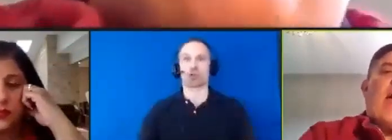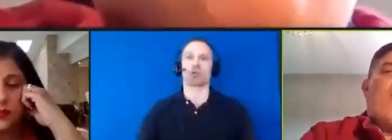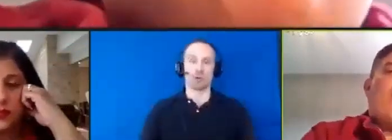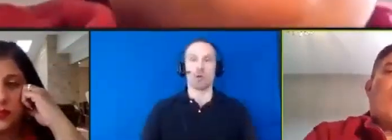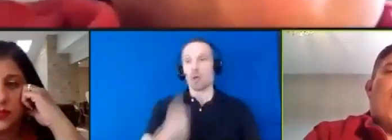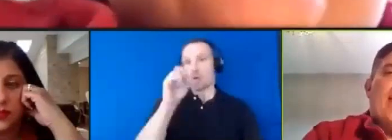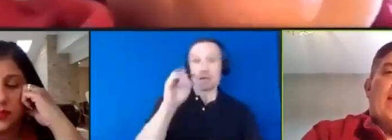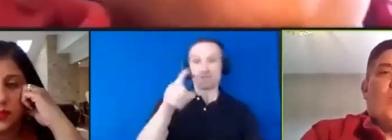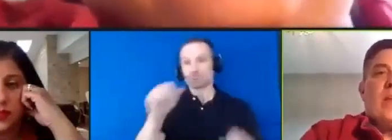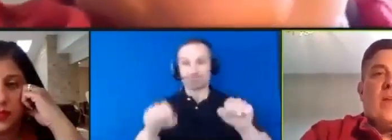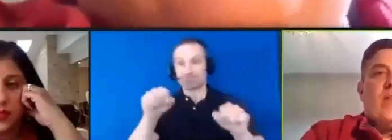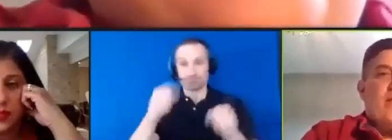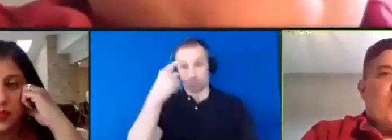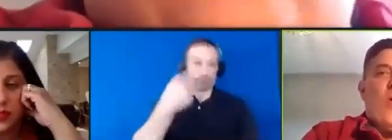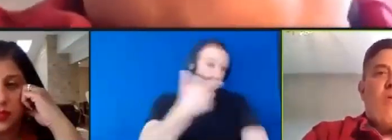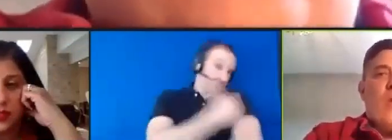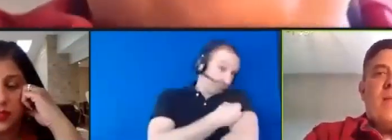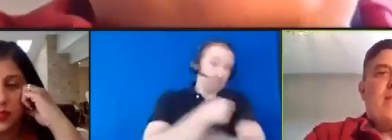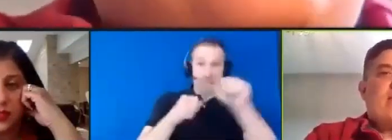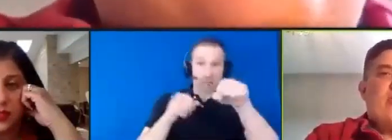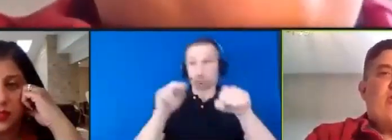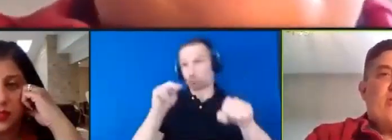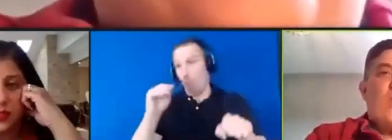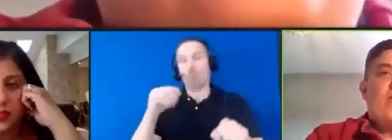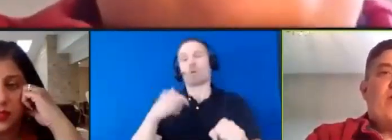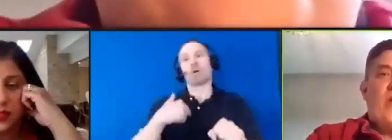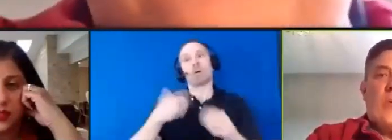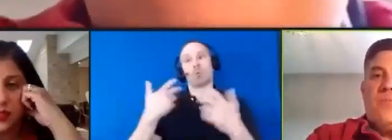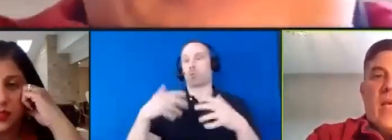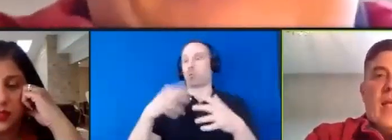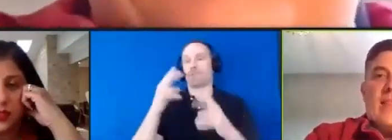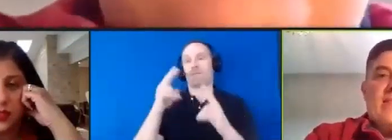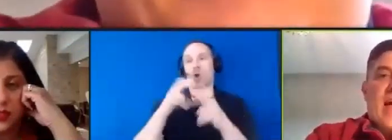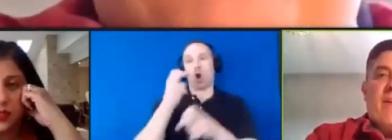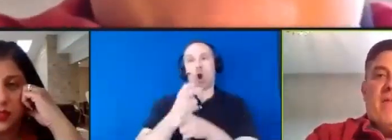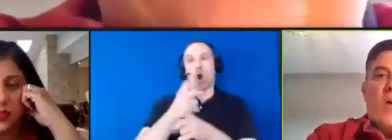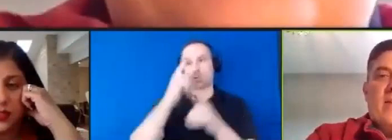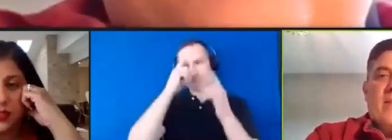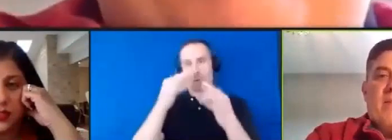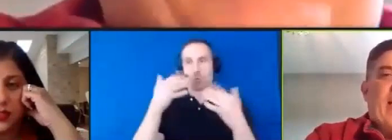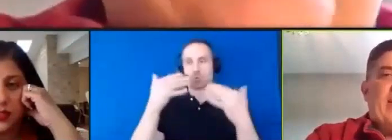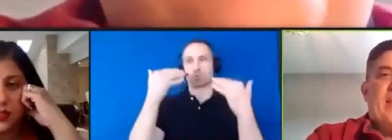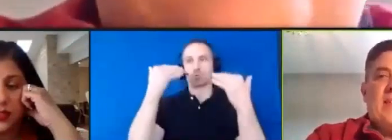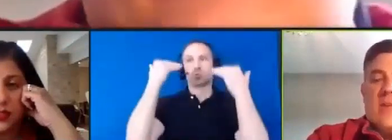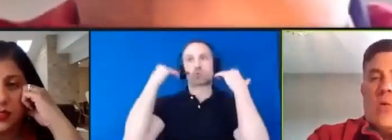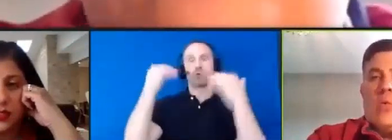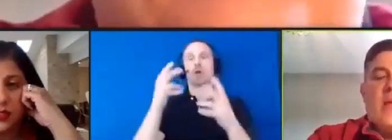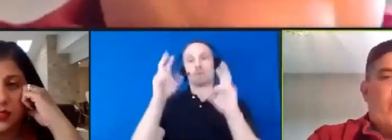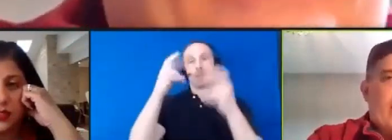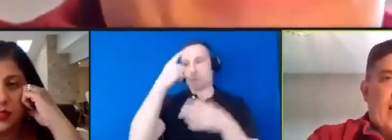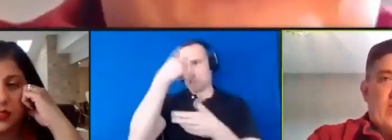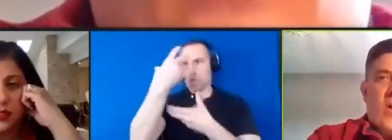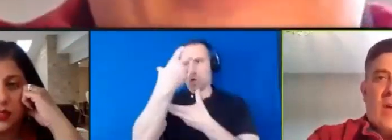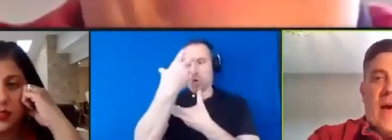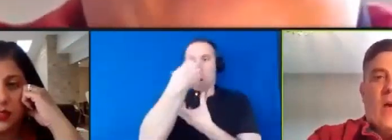que yo -dice la decisión que hice y cambiar de ir a la escuela pero cada padre tiene que hacer esa decisión